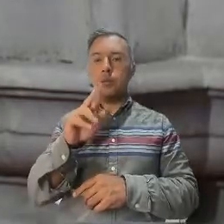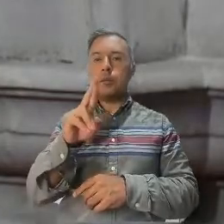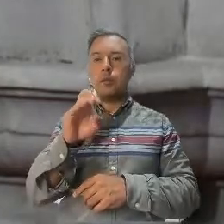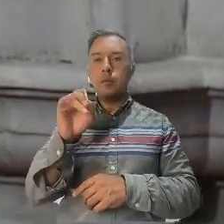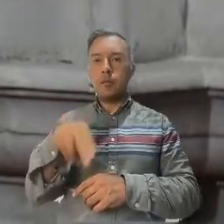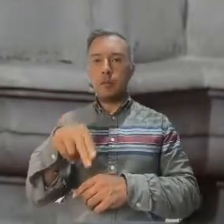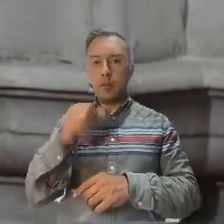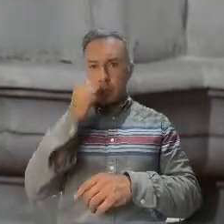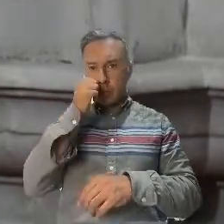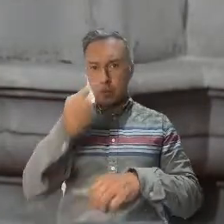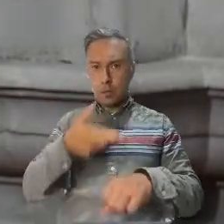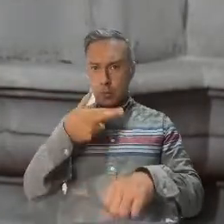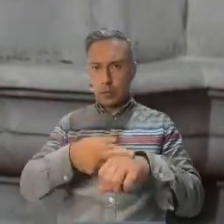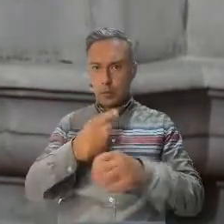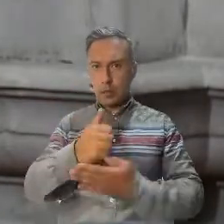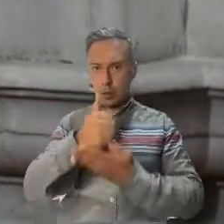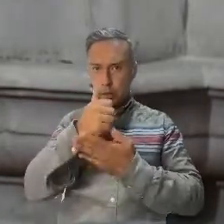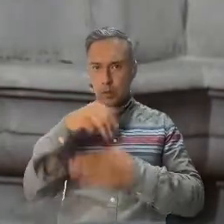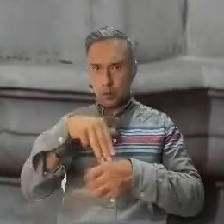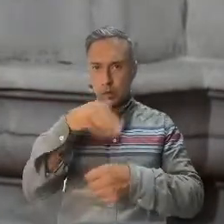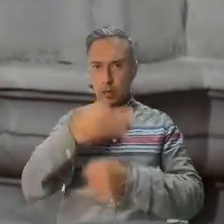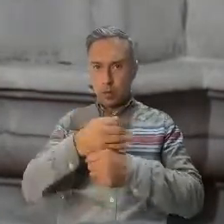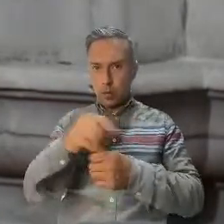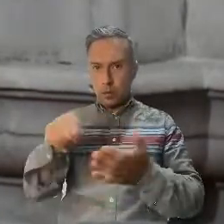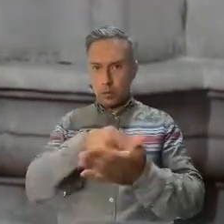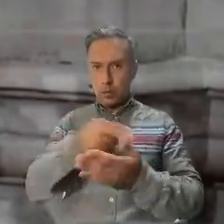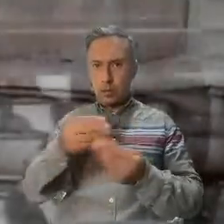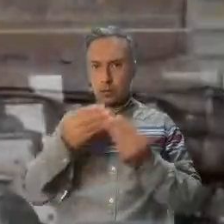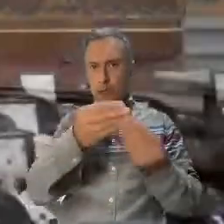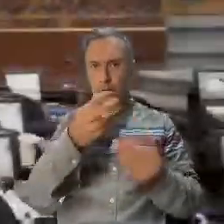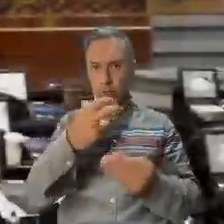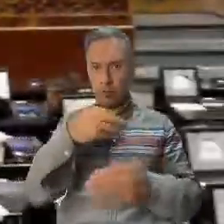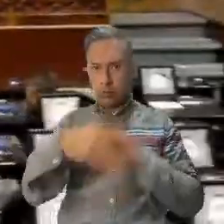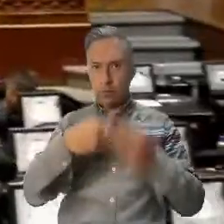secretaria del Ayuntamiento. Es cuanto. Muchas gracias, diputada González. Se tiene por